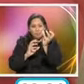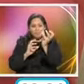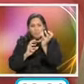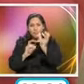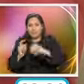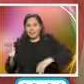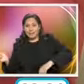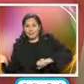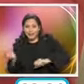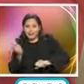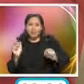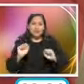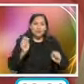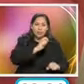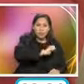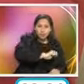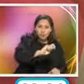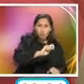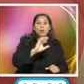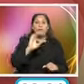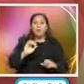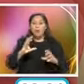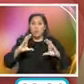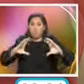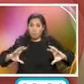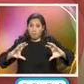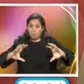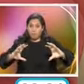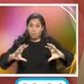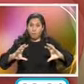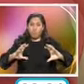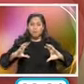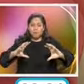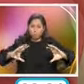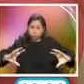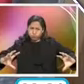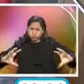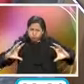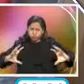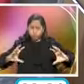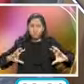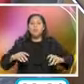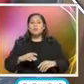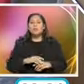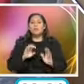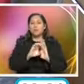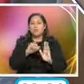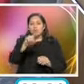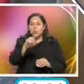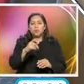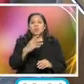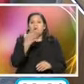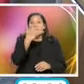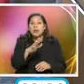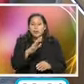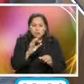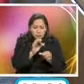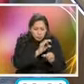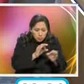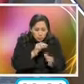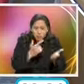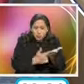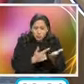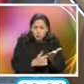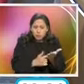pelota de tenis a una pelota de pilates. Entonces, ¿qué pasa si tú le formaste solo 10 células de grasa en la